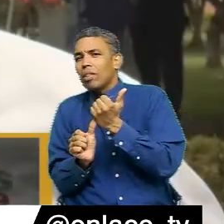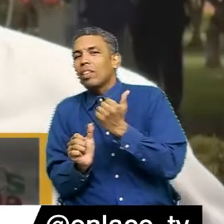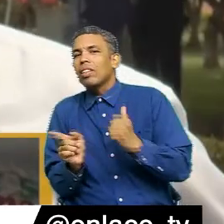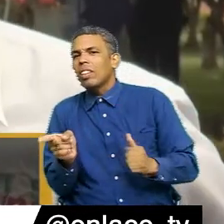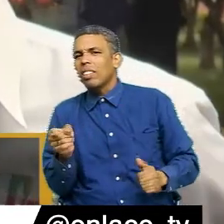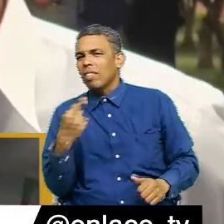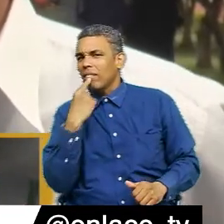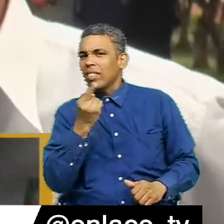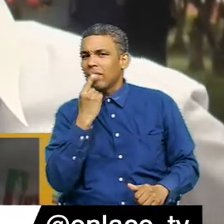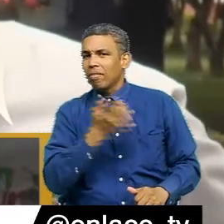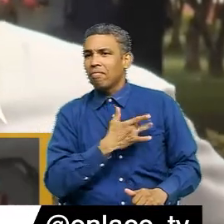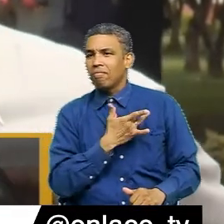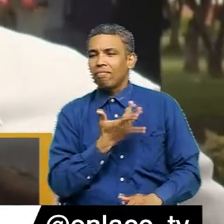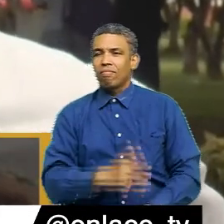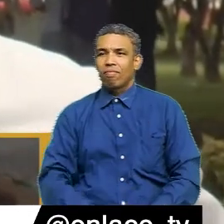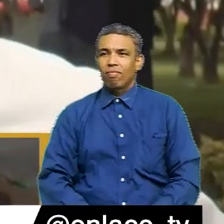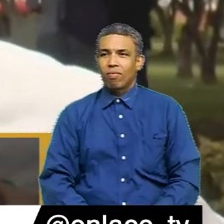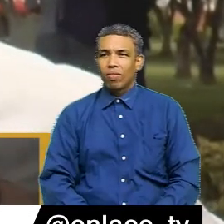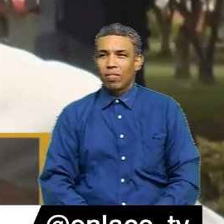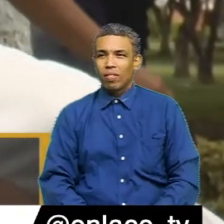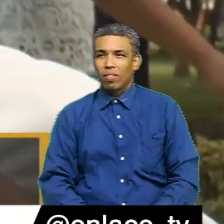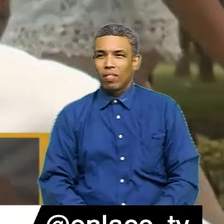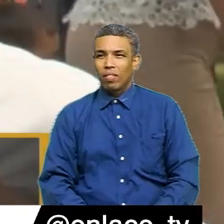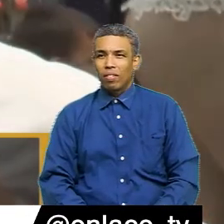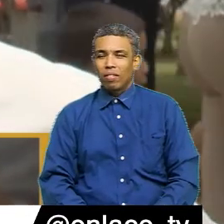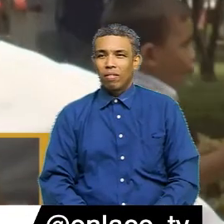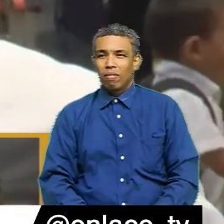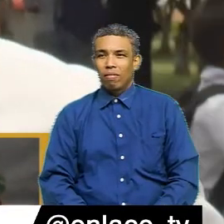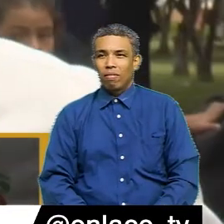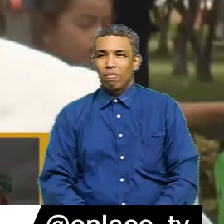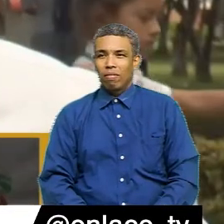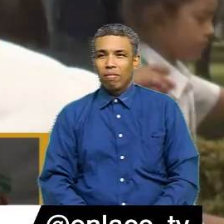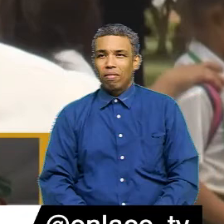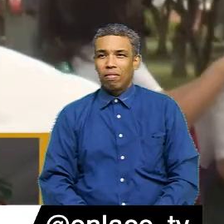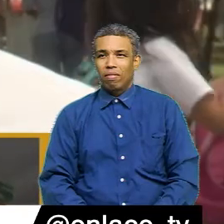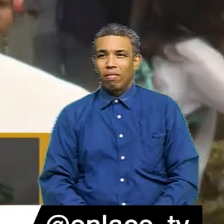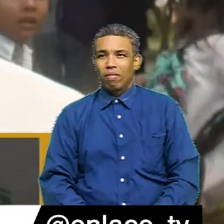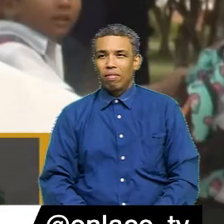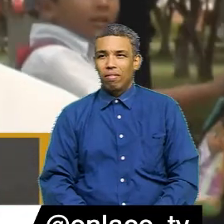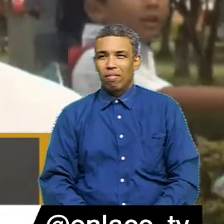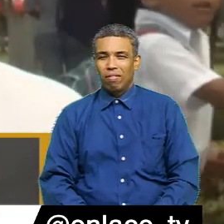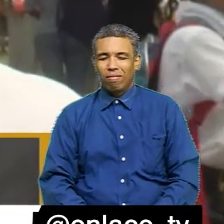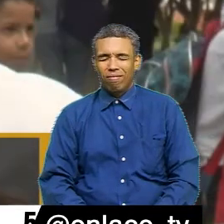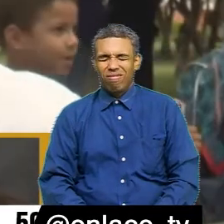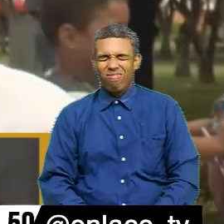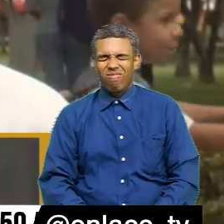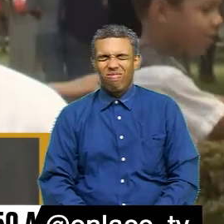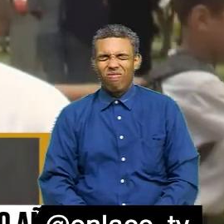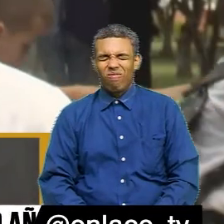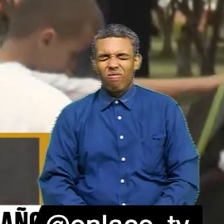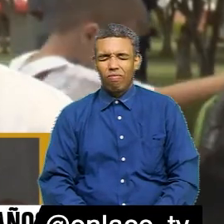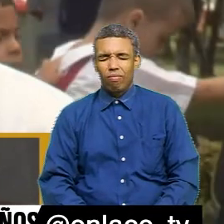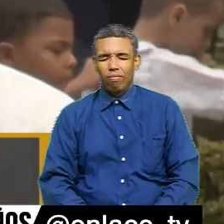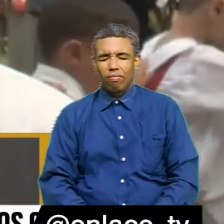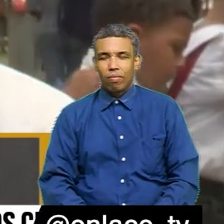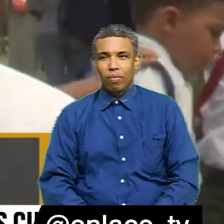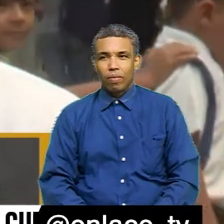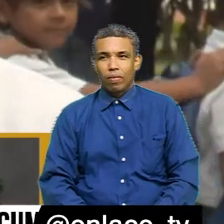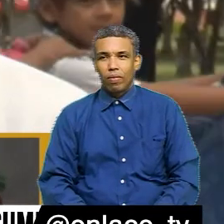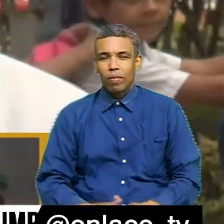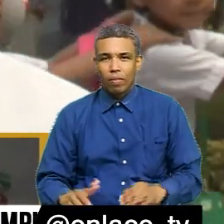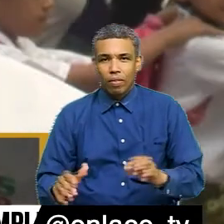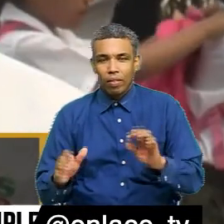encuentro. Bueno, un acto muy importante, se traslada al Congreso de la República, la Comisión de Víctimas a